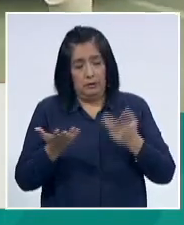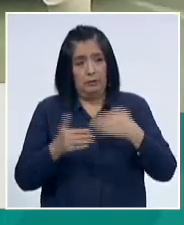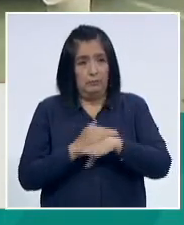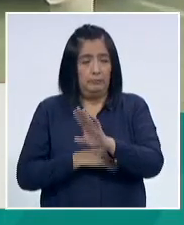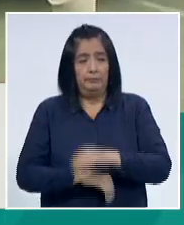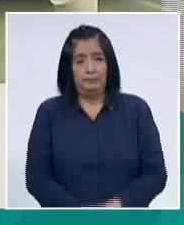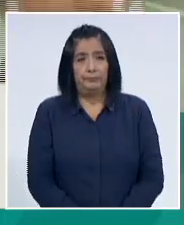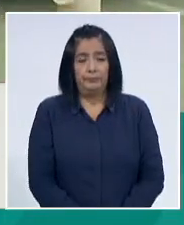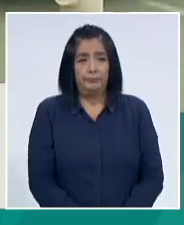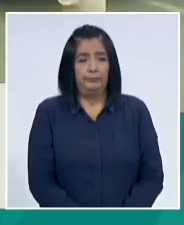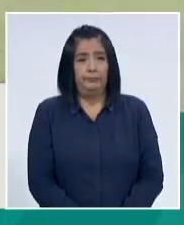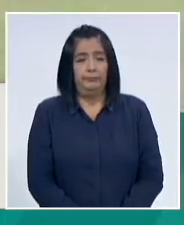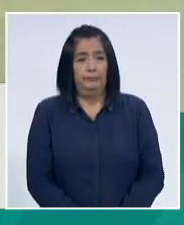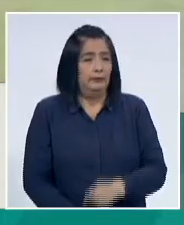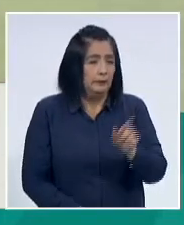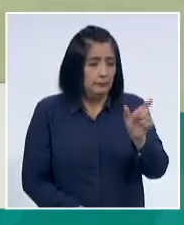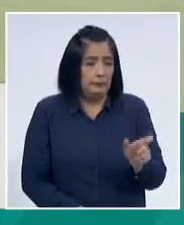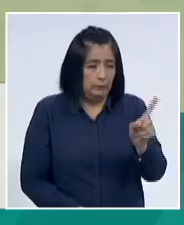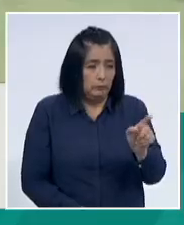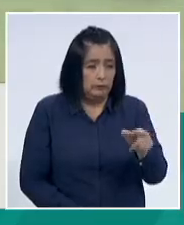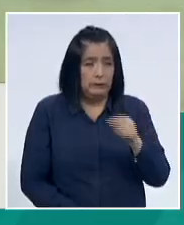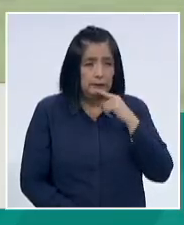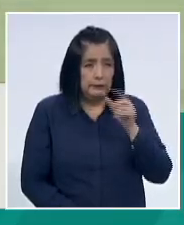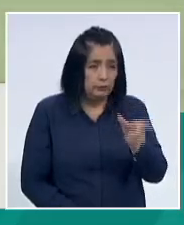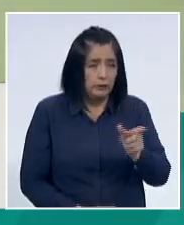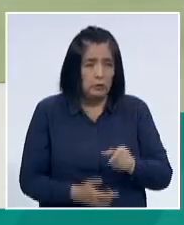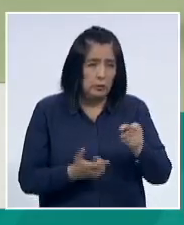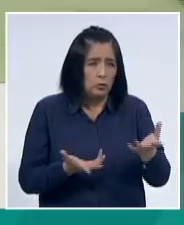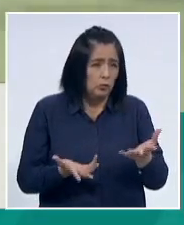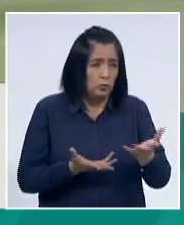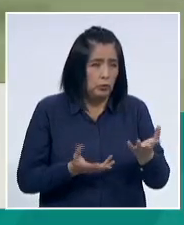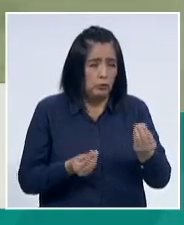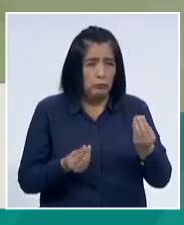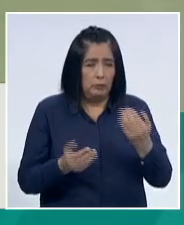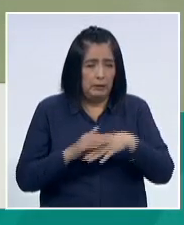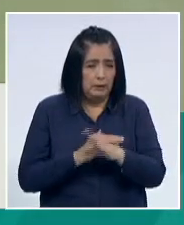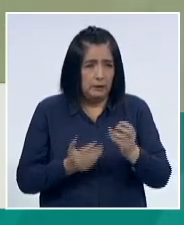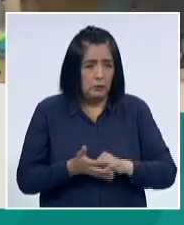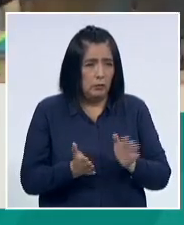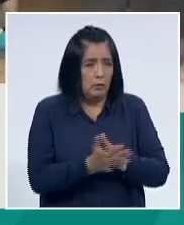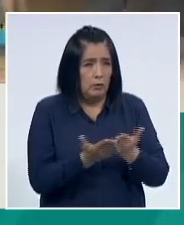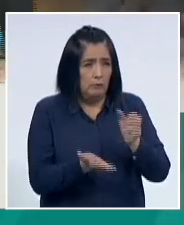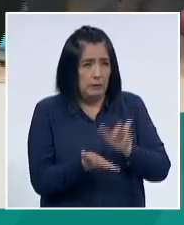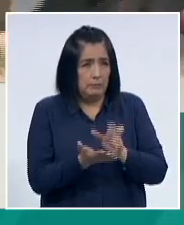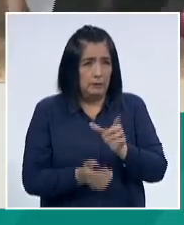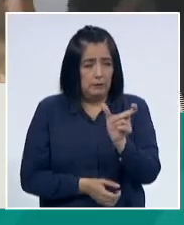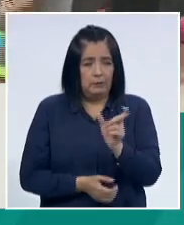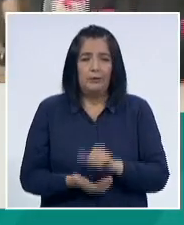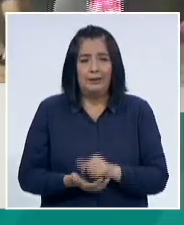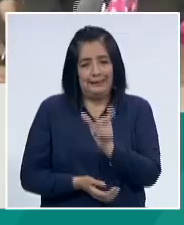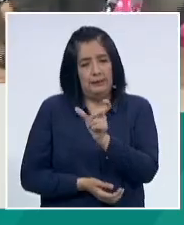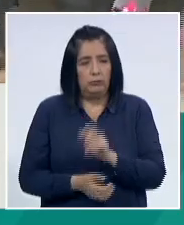andina. Señora, dígame, ¿usted con qué va a ingresar? ¿Con pasaporte o con cédula? Cédula. ¿Con